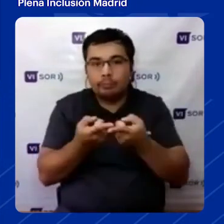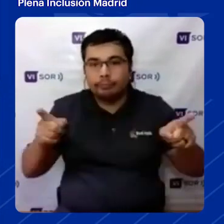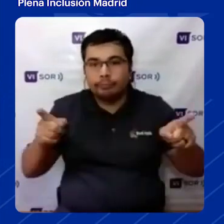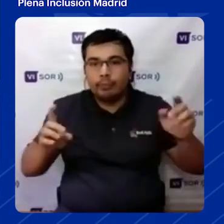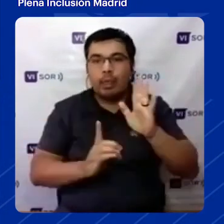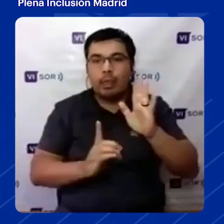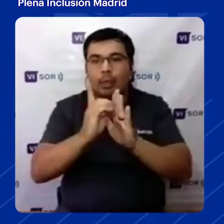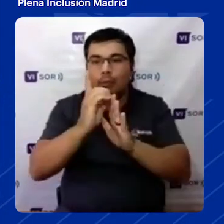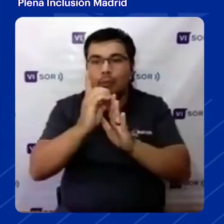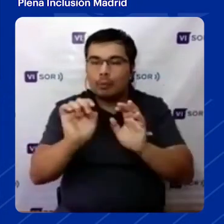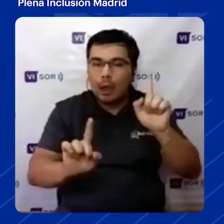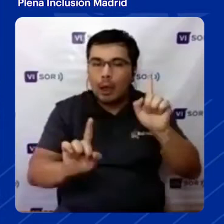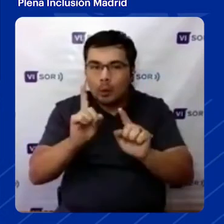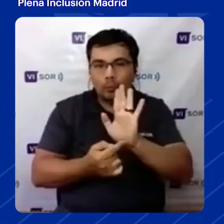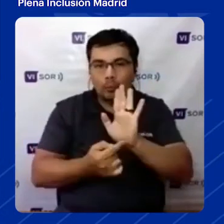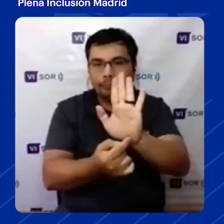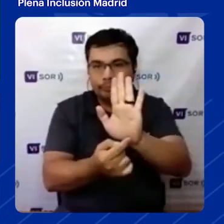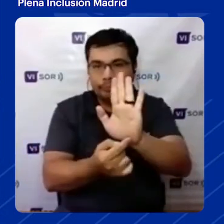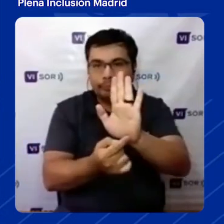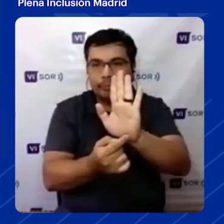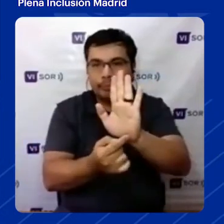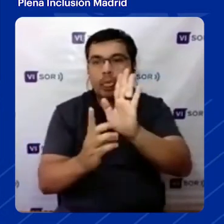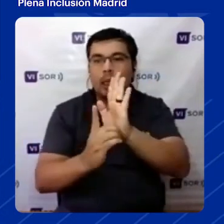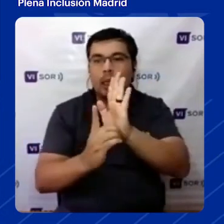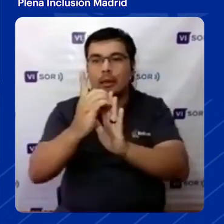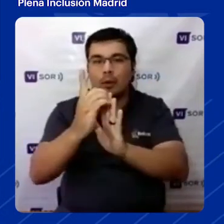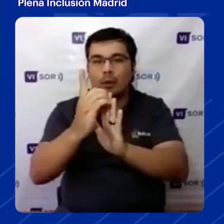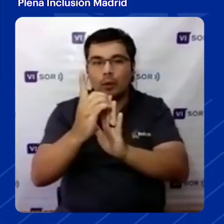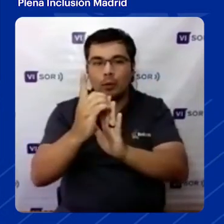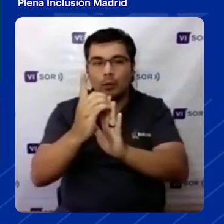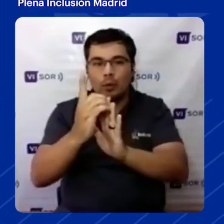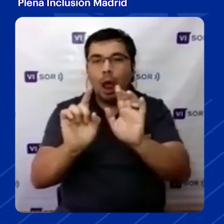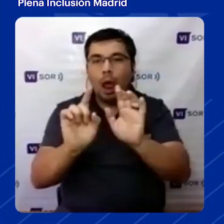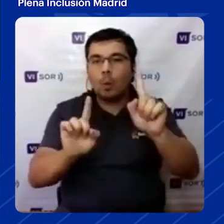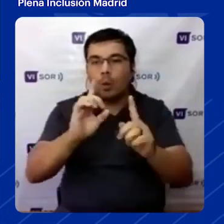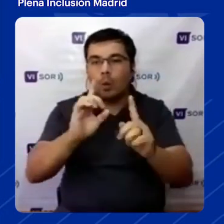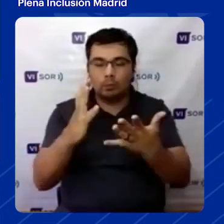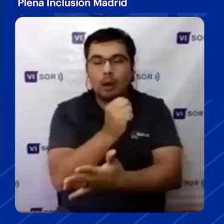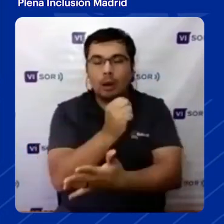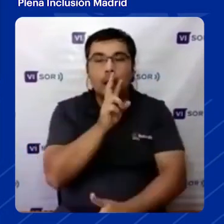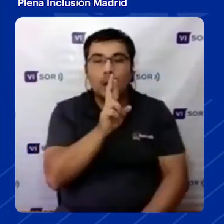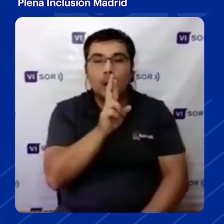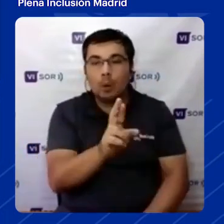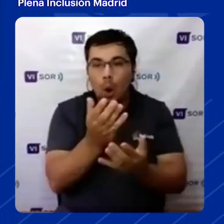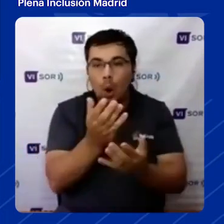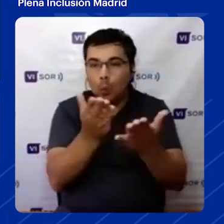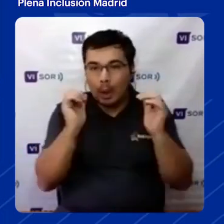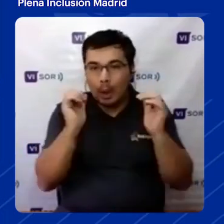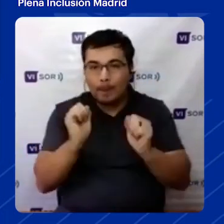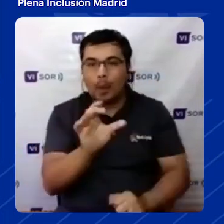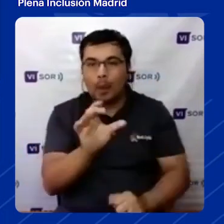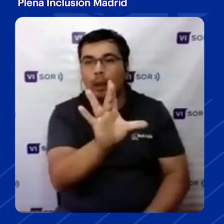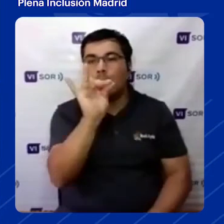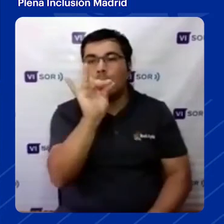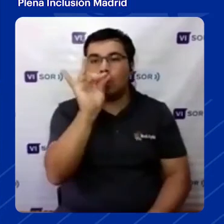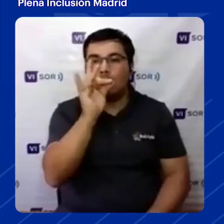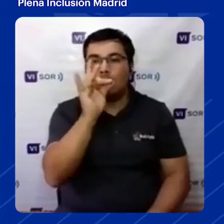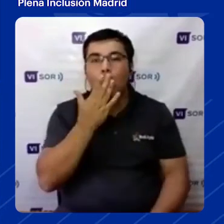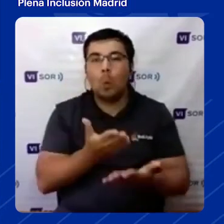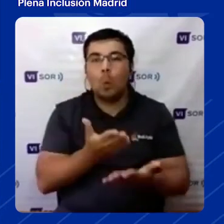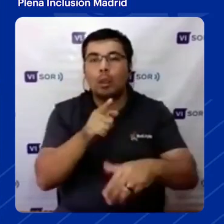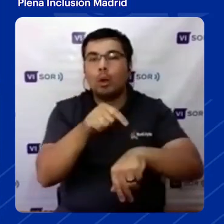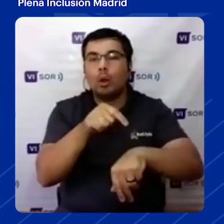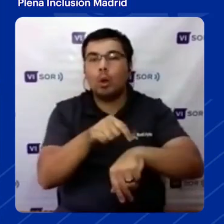Y les voy a enseñar, para ir concluyendo, algunos resultados que pueden encontrar a la hora